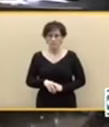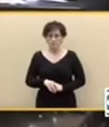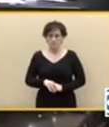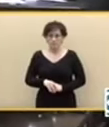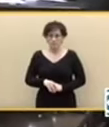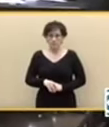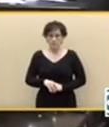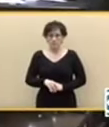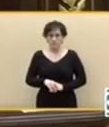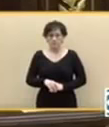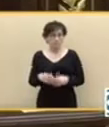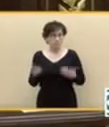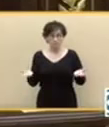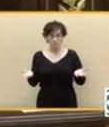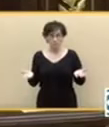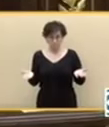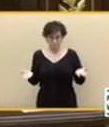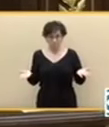Y